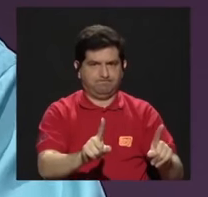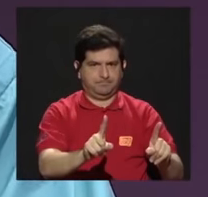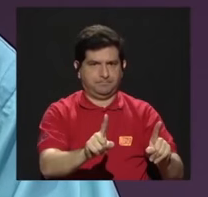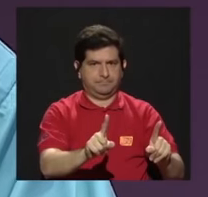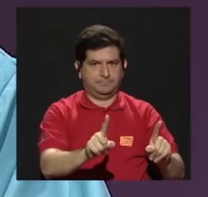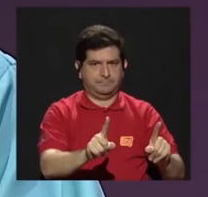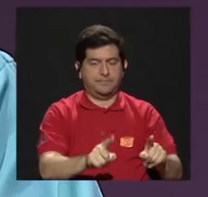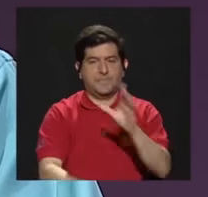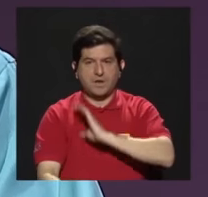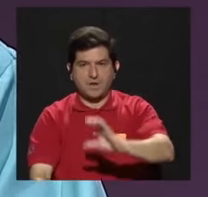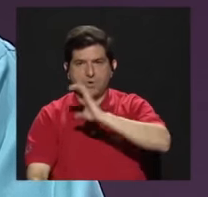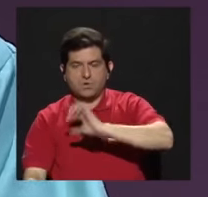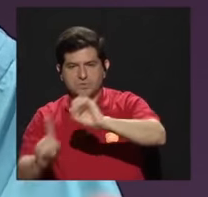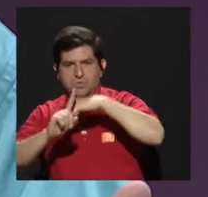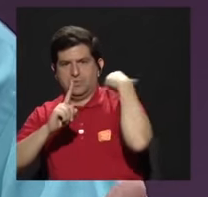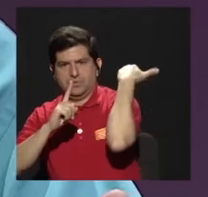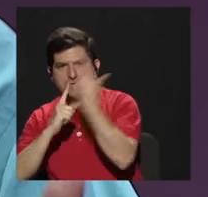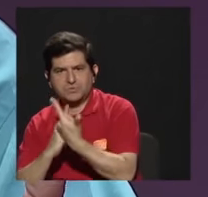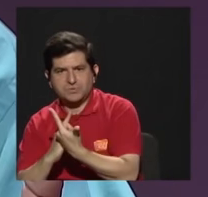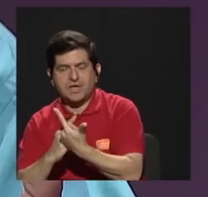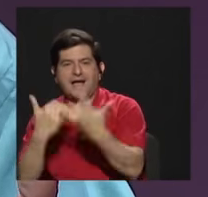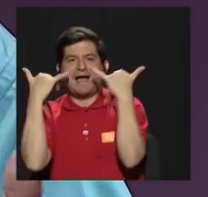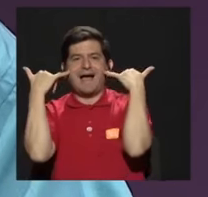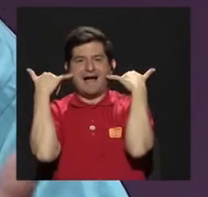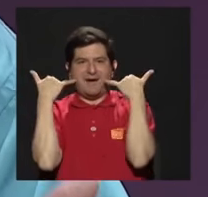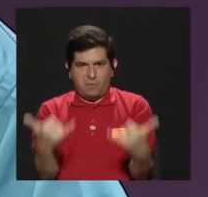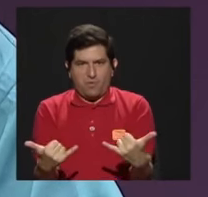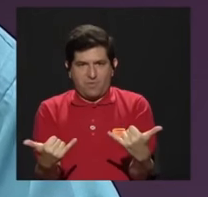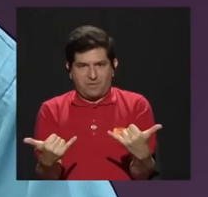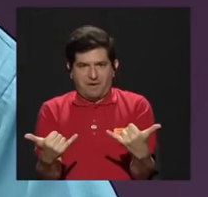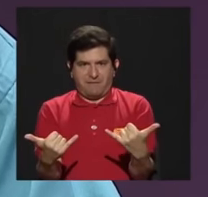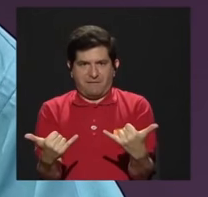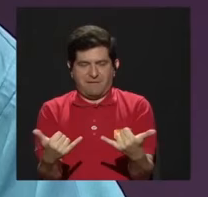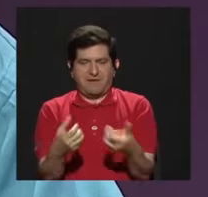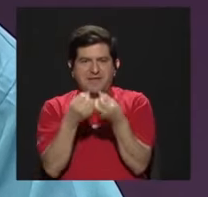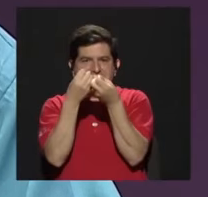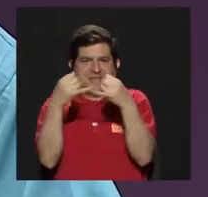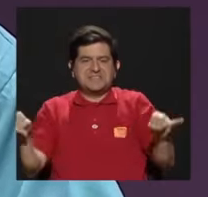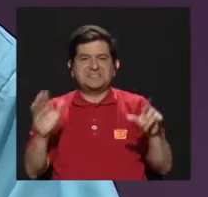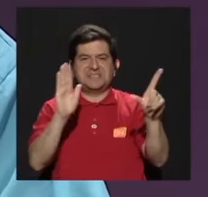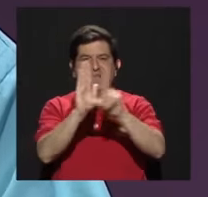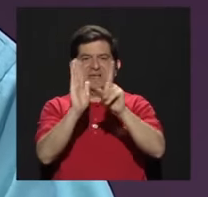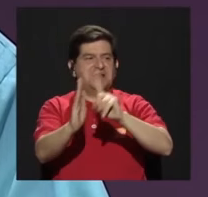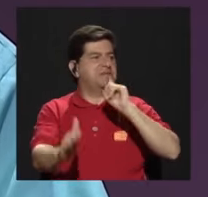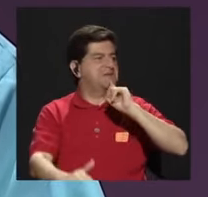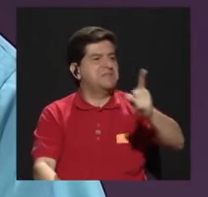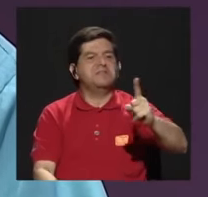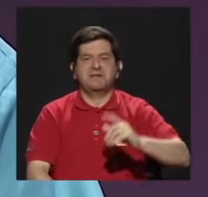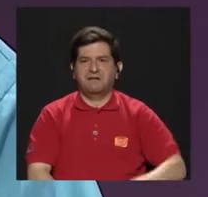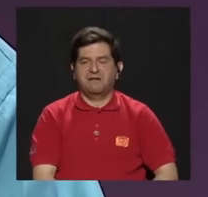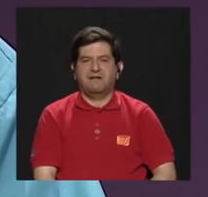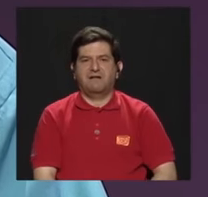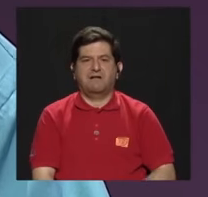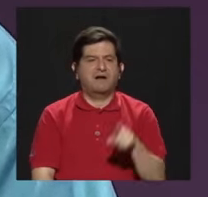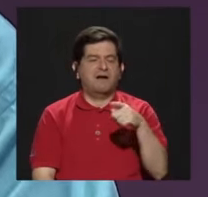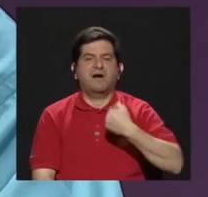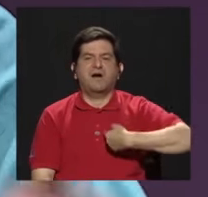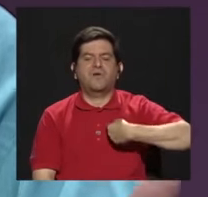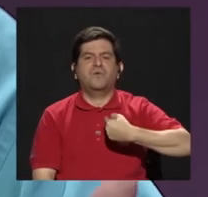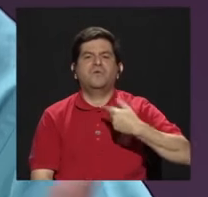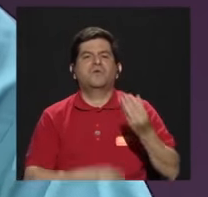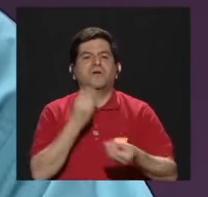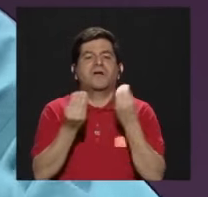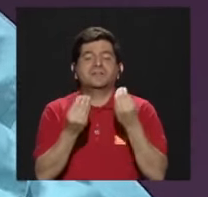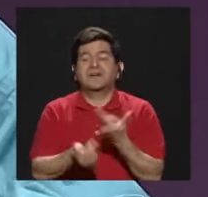el comportamiento social es el que está ahorita sin una ley que nos diga qué es lo que debe ser uno. Entonces, está